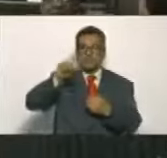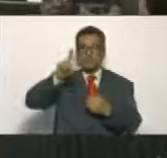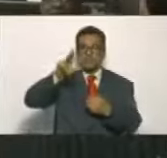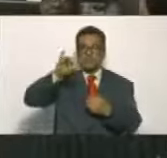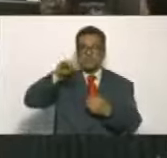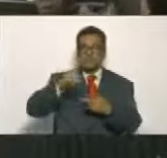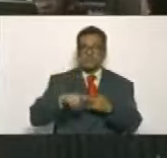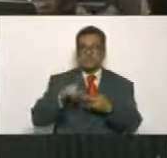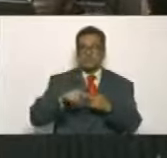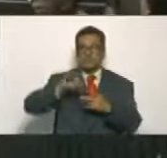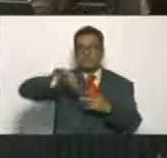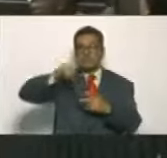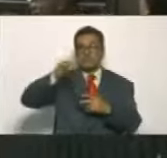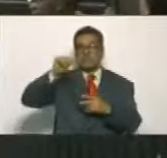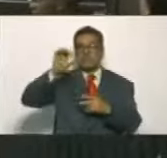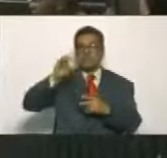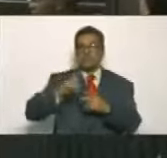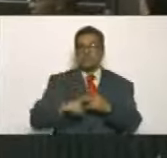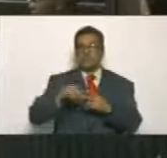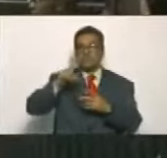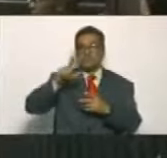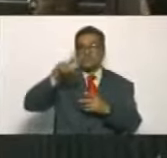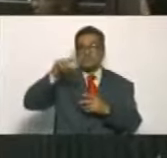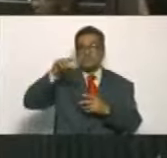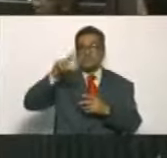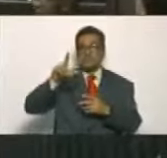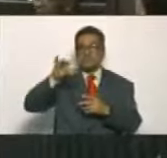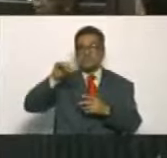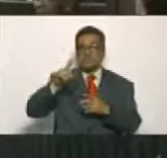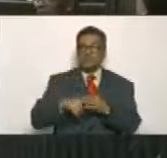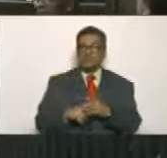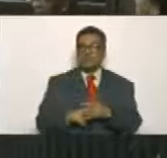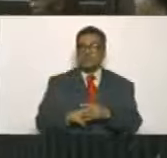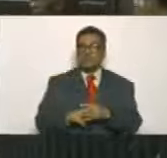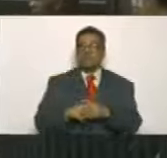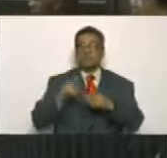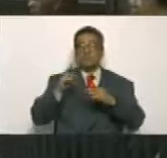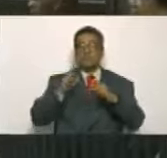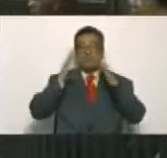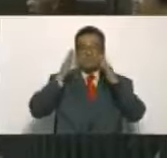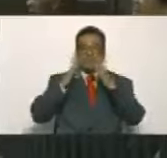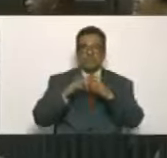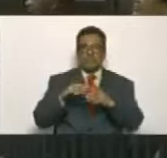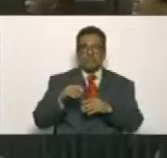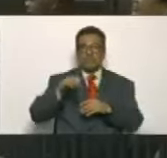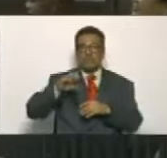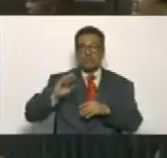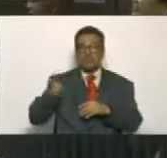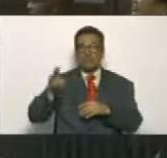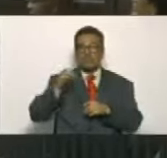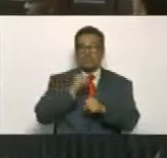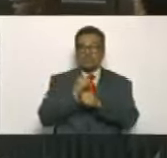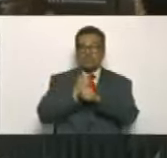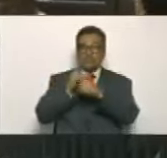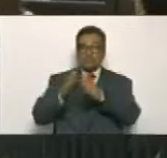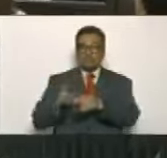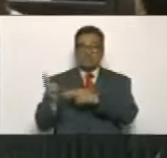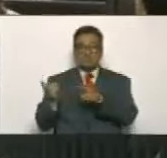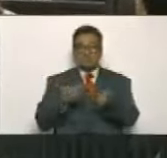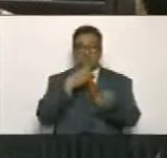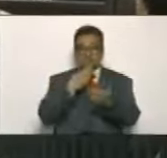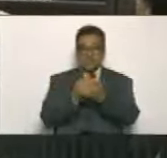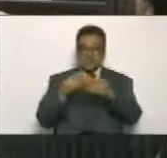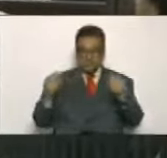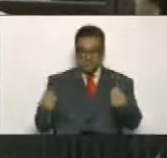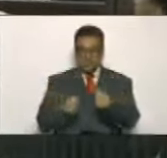Bernice Fajardo, José Mayora, Leucelis Hidalgo, que es la tutora de la parroquia Chuao. Chuao, trabajadoras y trabajadores, bienvenidos. Gracias